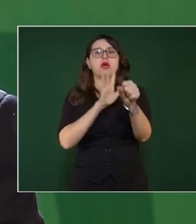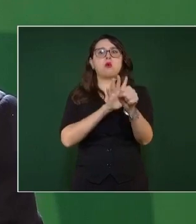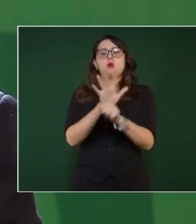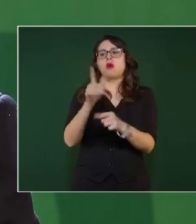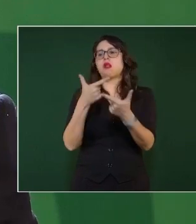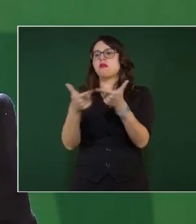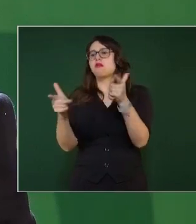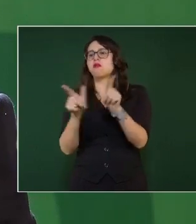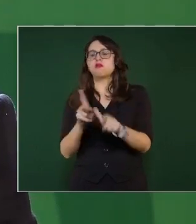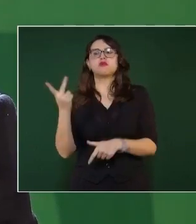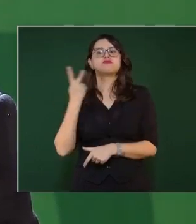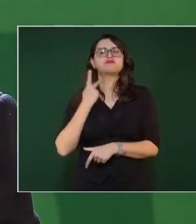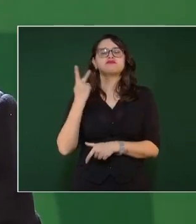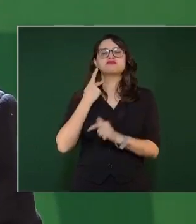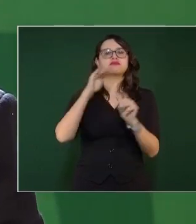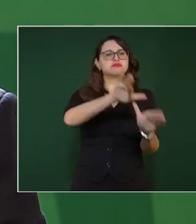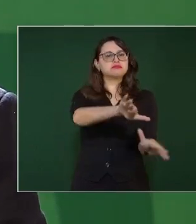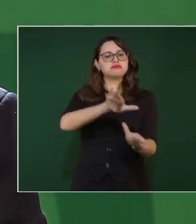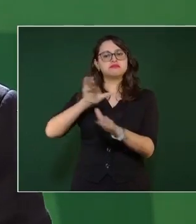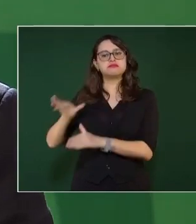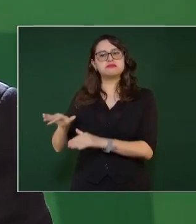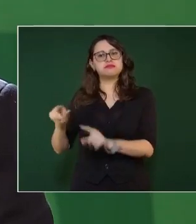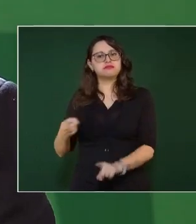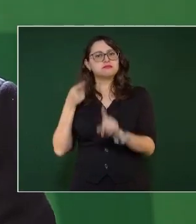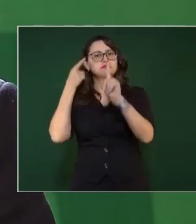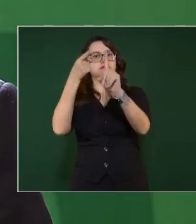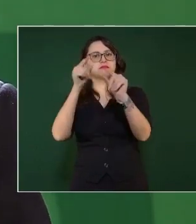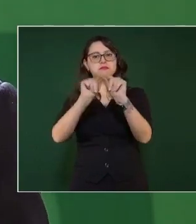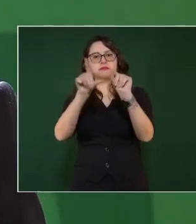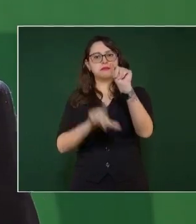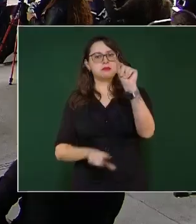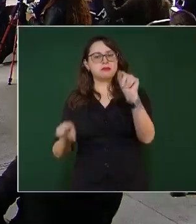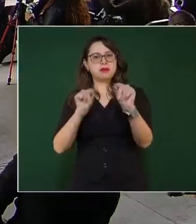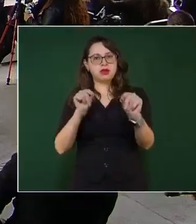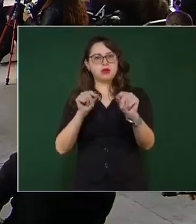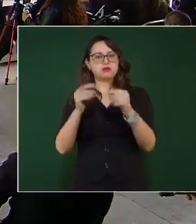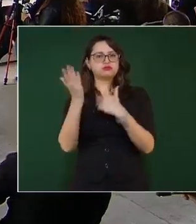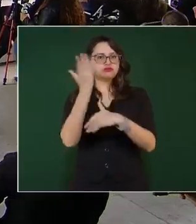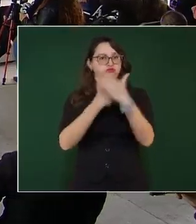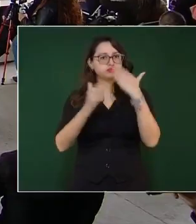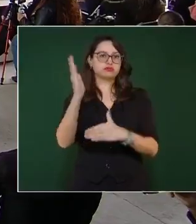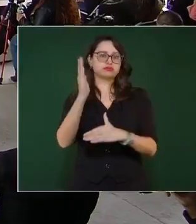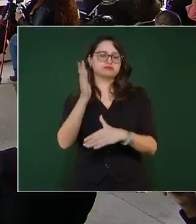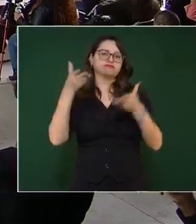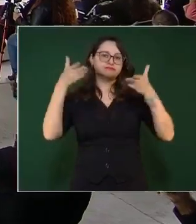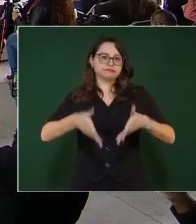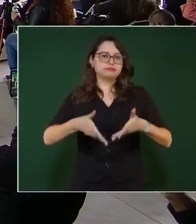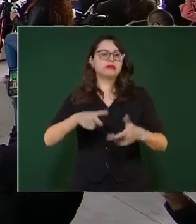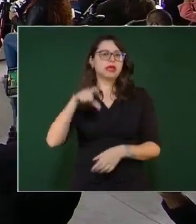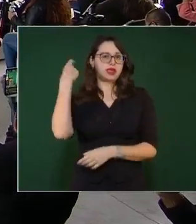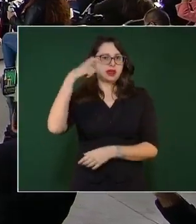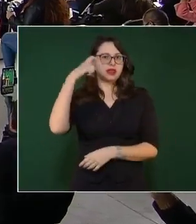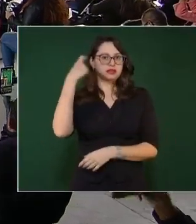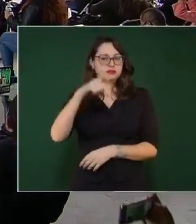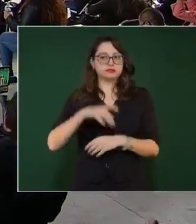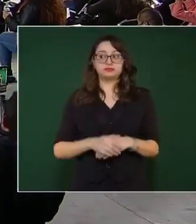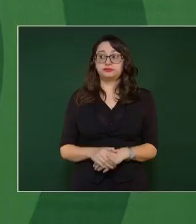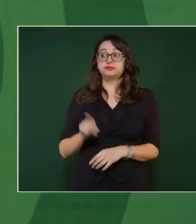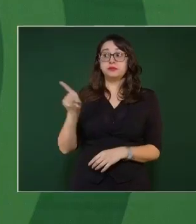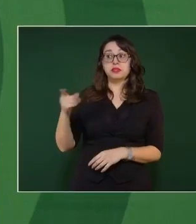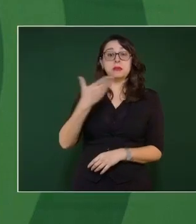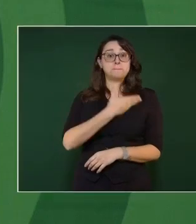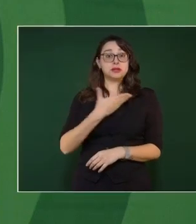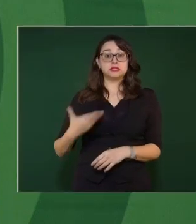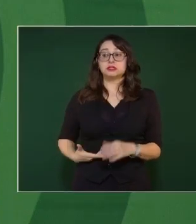el bien de México y en este caso de nuestro Querétaro. Siempre he dicho que queremos que a nuestro presidente le vaya bien, porque solamente